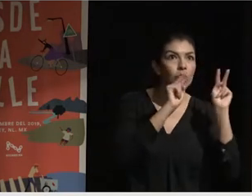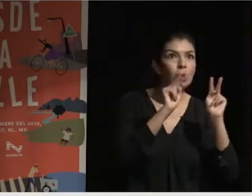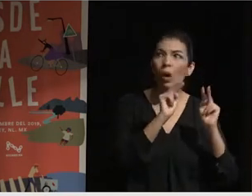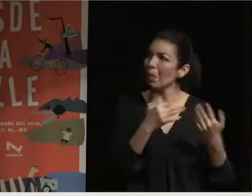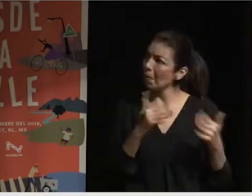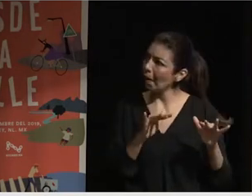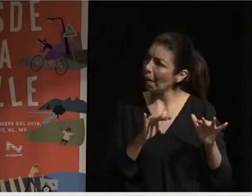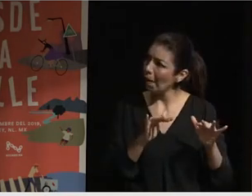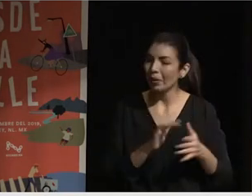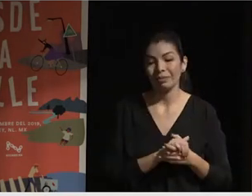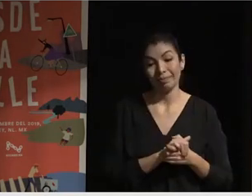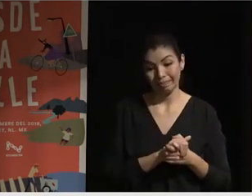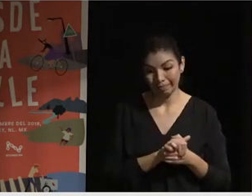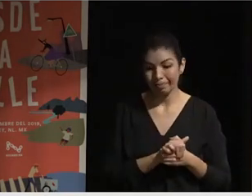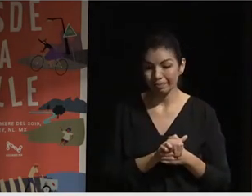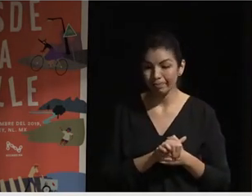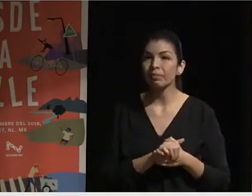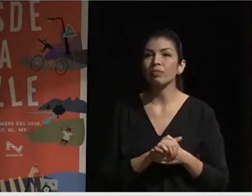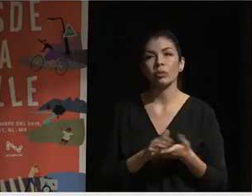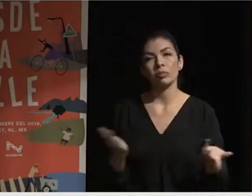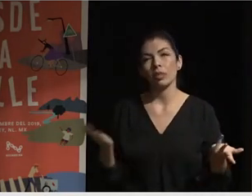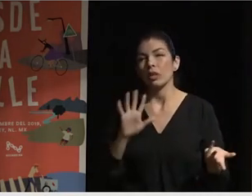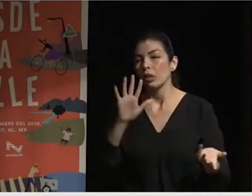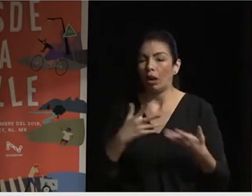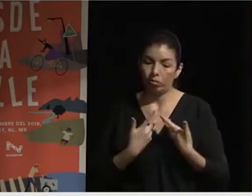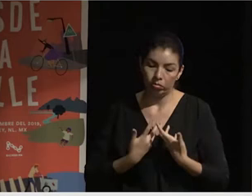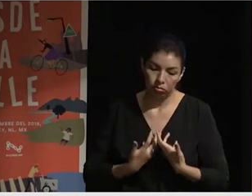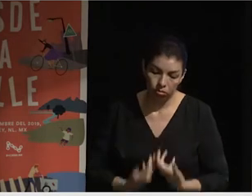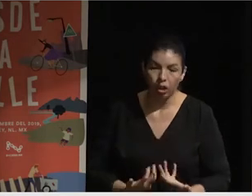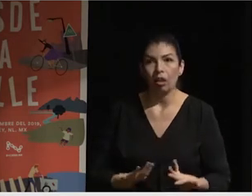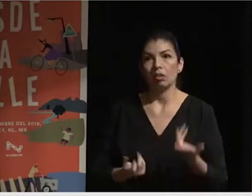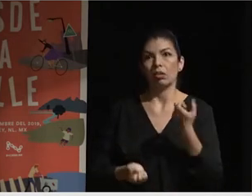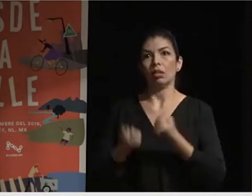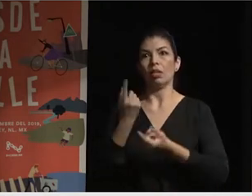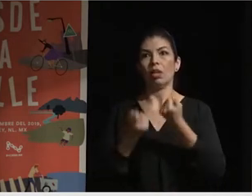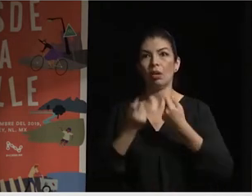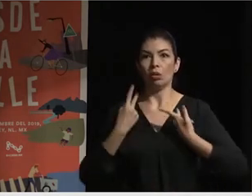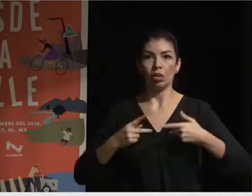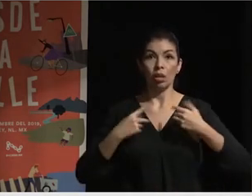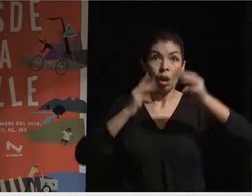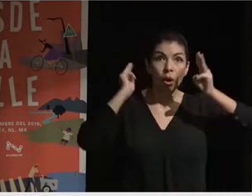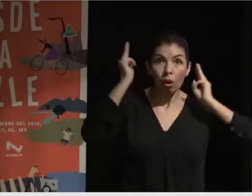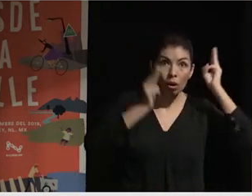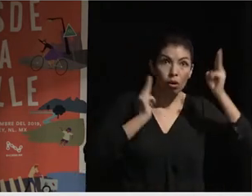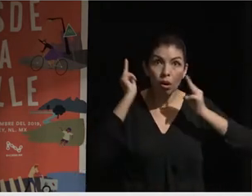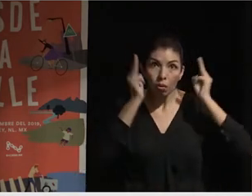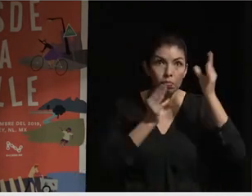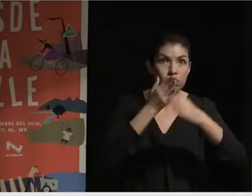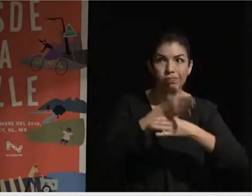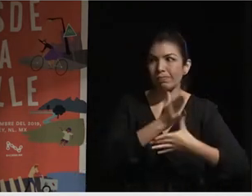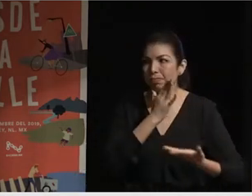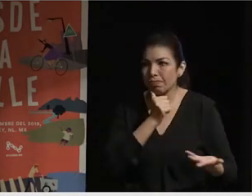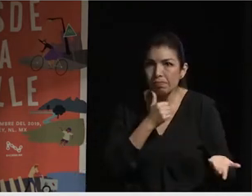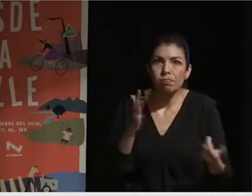acceso y el acceso no solamente es ir a visitar un museo, el acceso es a que tus derechos sean respetados,